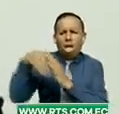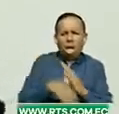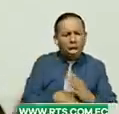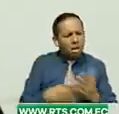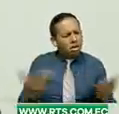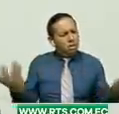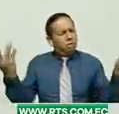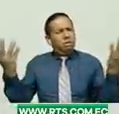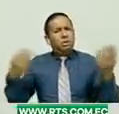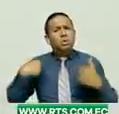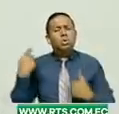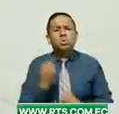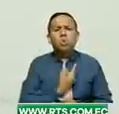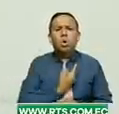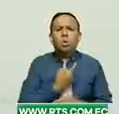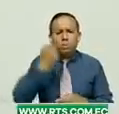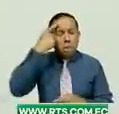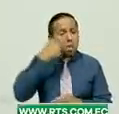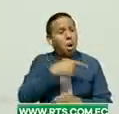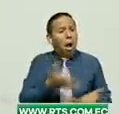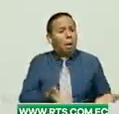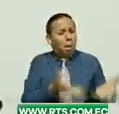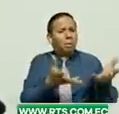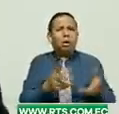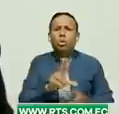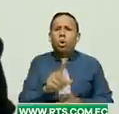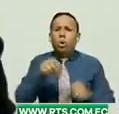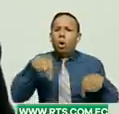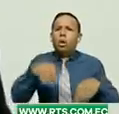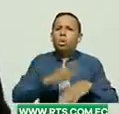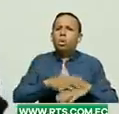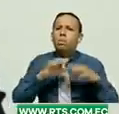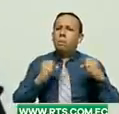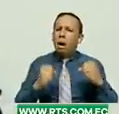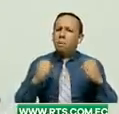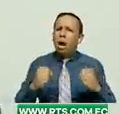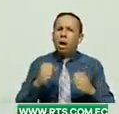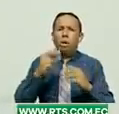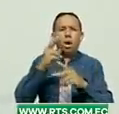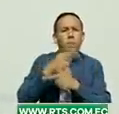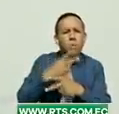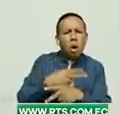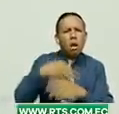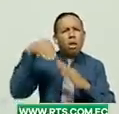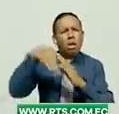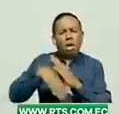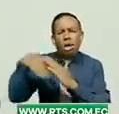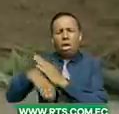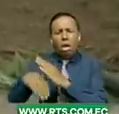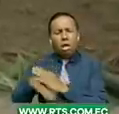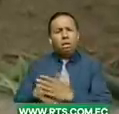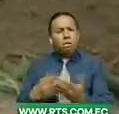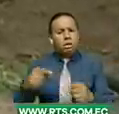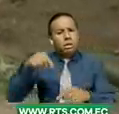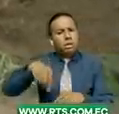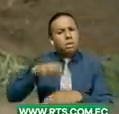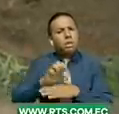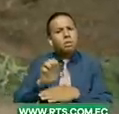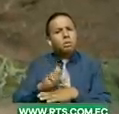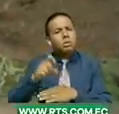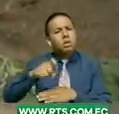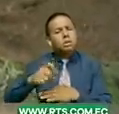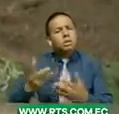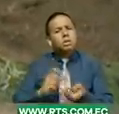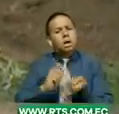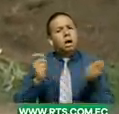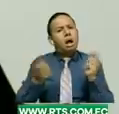tema de producción y economía. Hoy el país, repito, necesita activarse económicamente. También se rechazan los